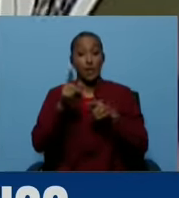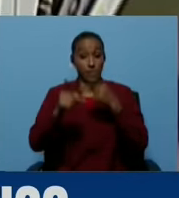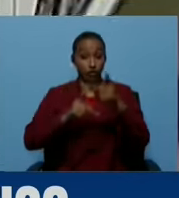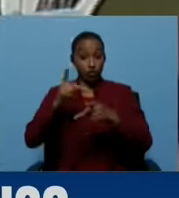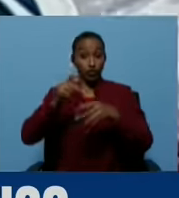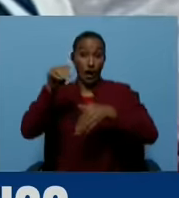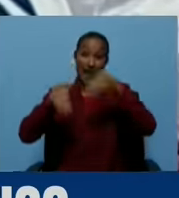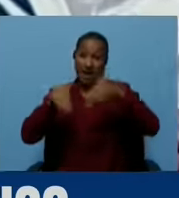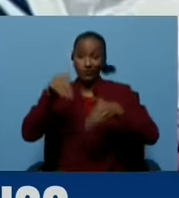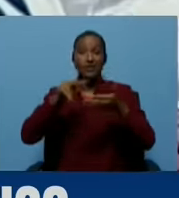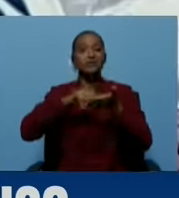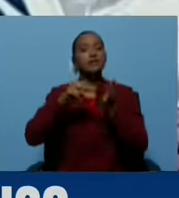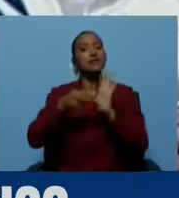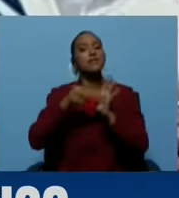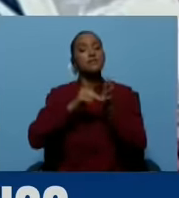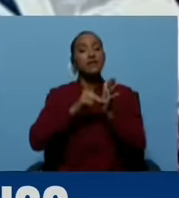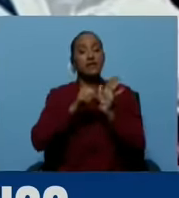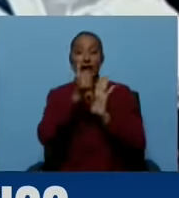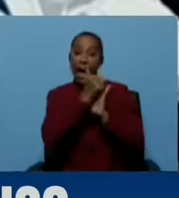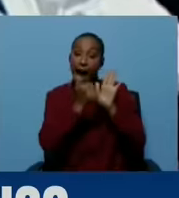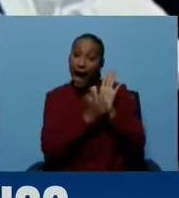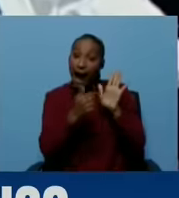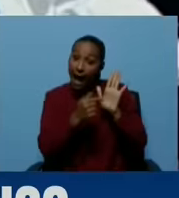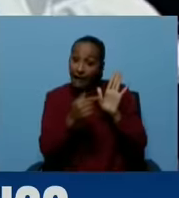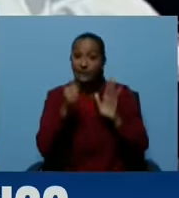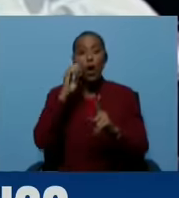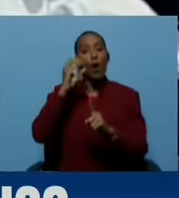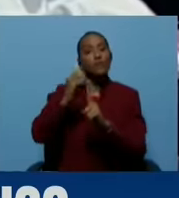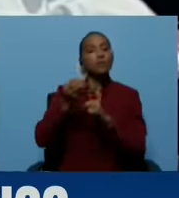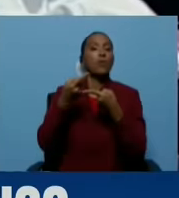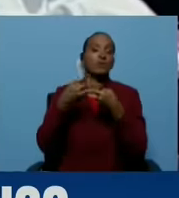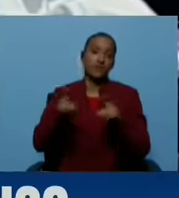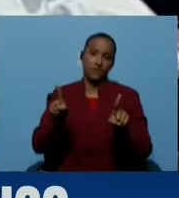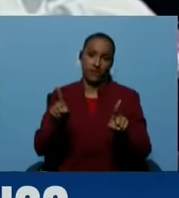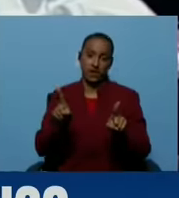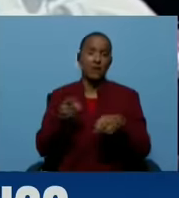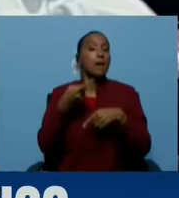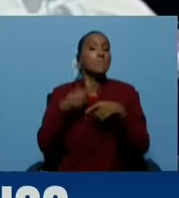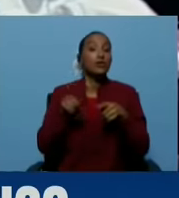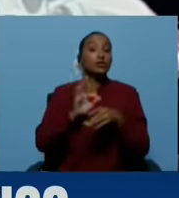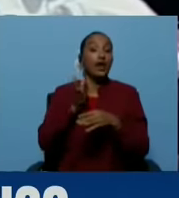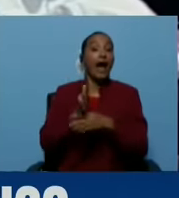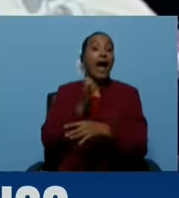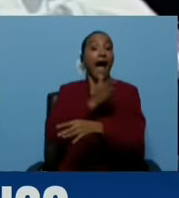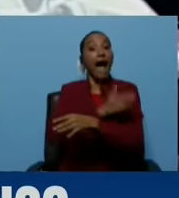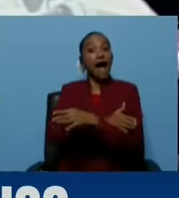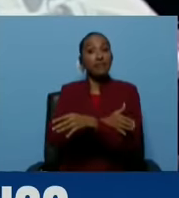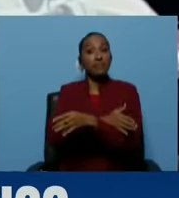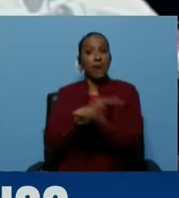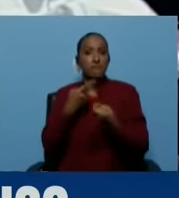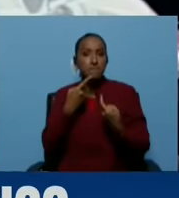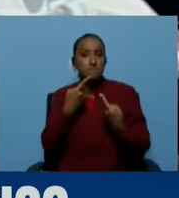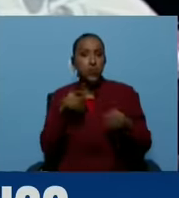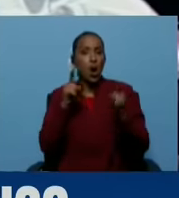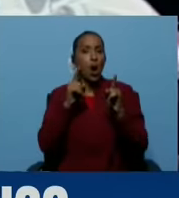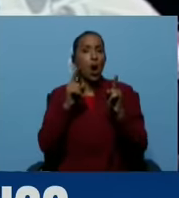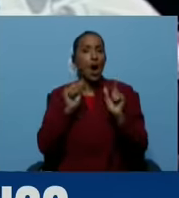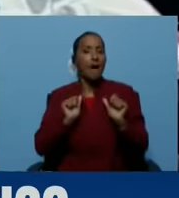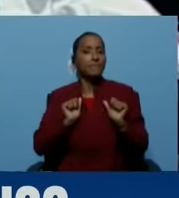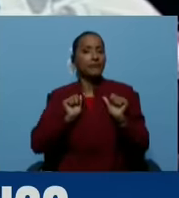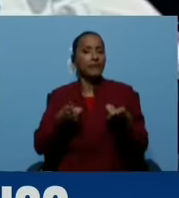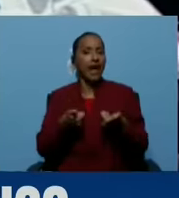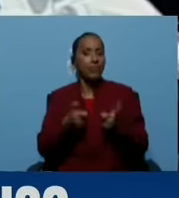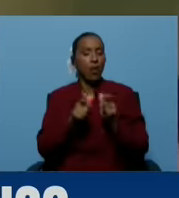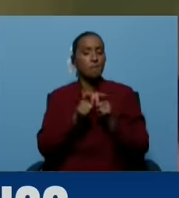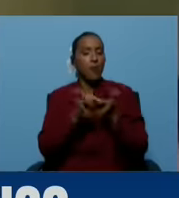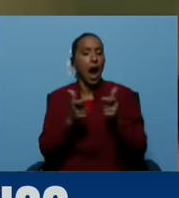Pero ya aquí comienzan con la historia, ya que estaban forjando, el fraude que se estaba forjando con el